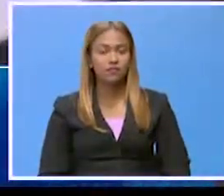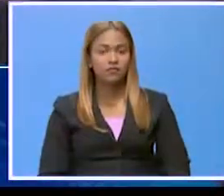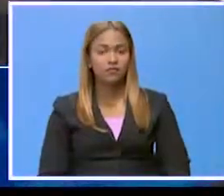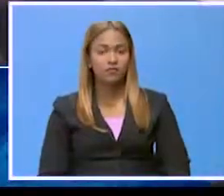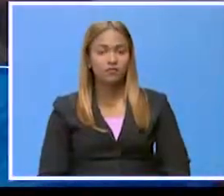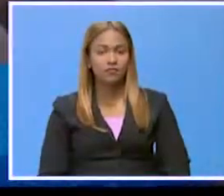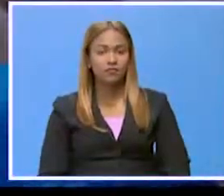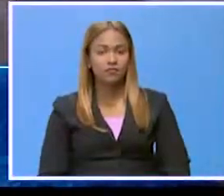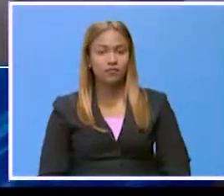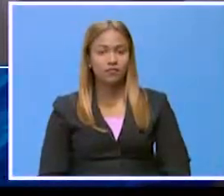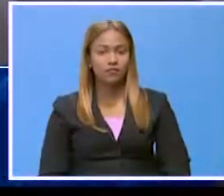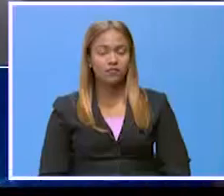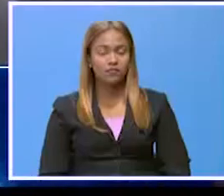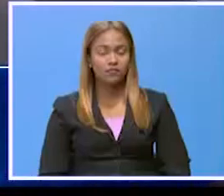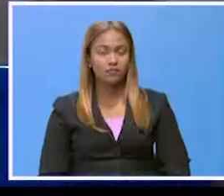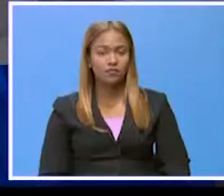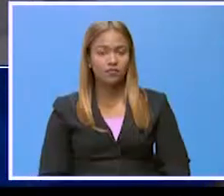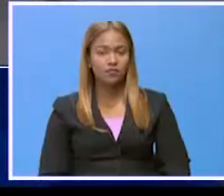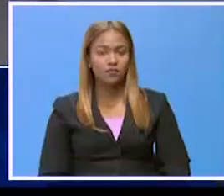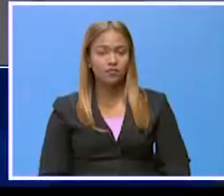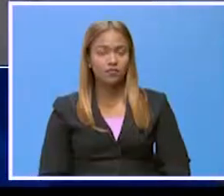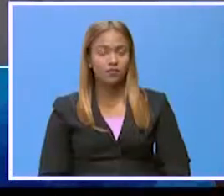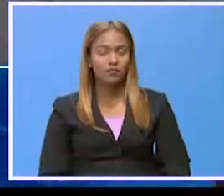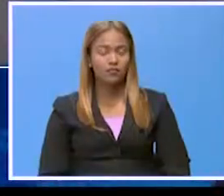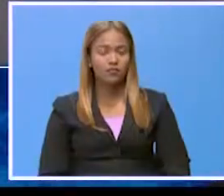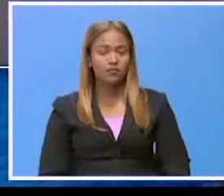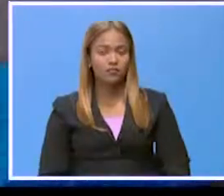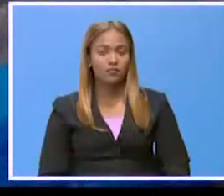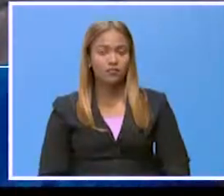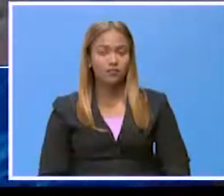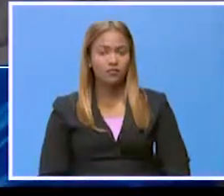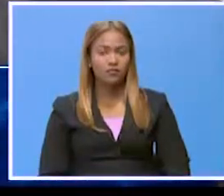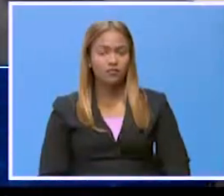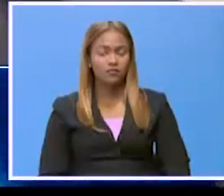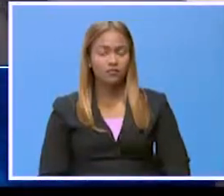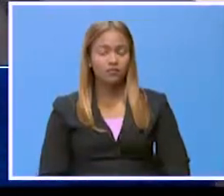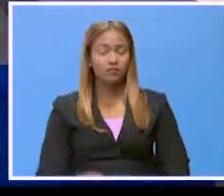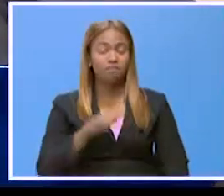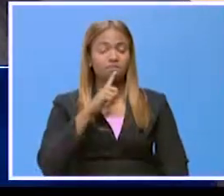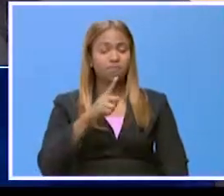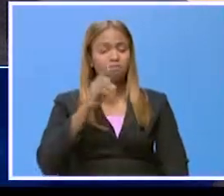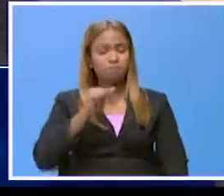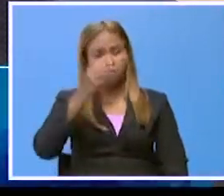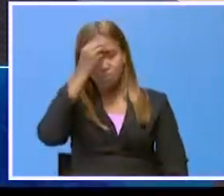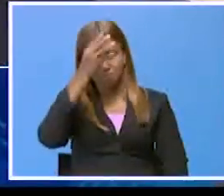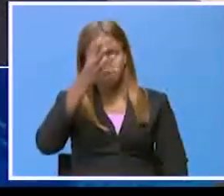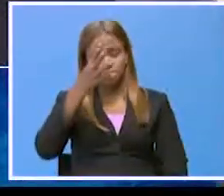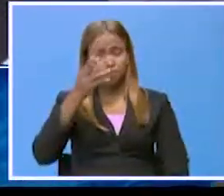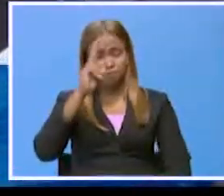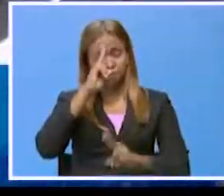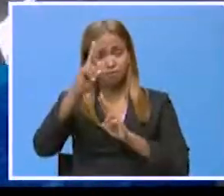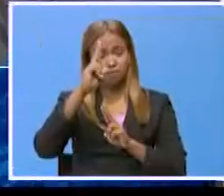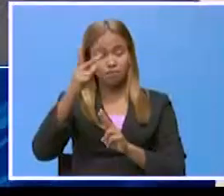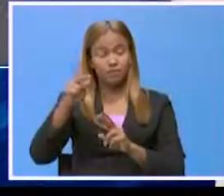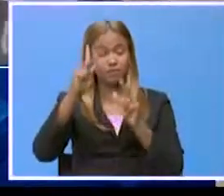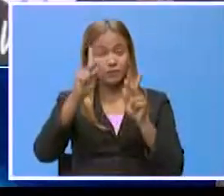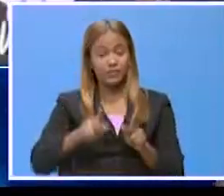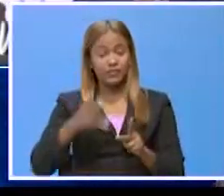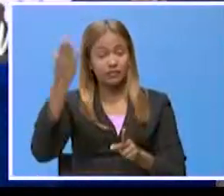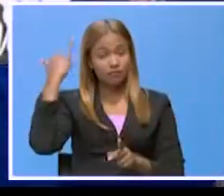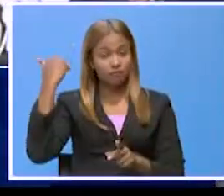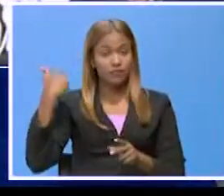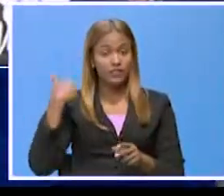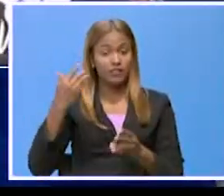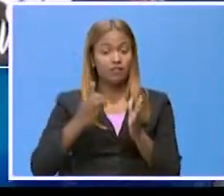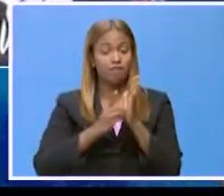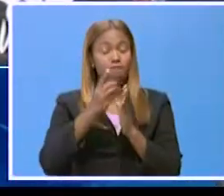de cualquier manera como una forma de resaltar y dar méritos al que en vida fue precursor